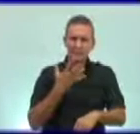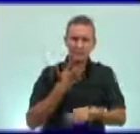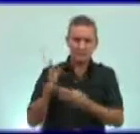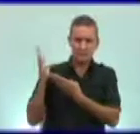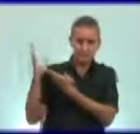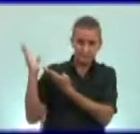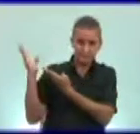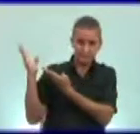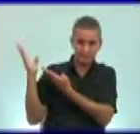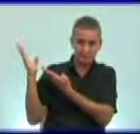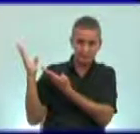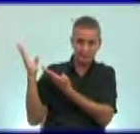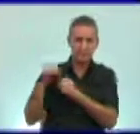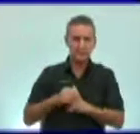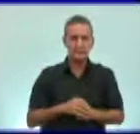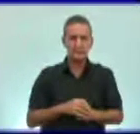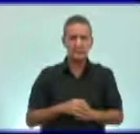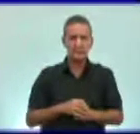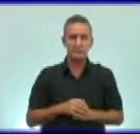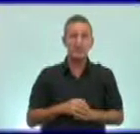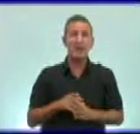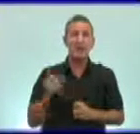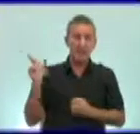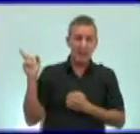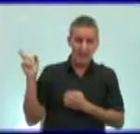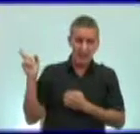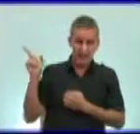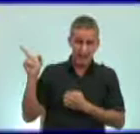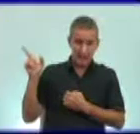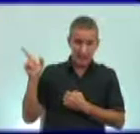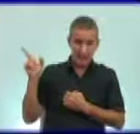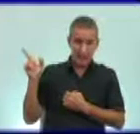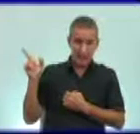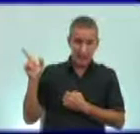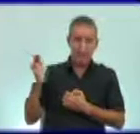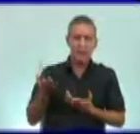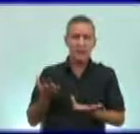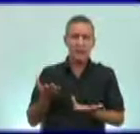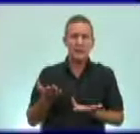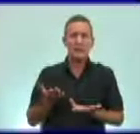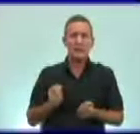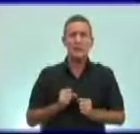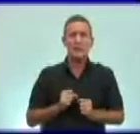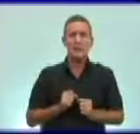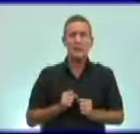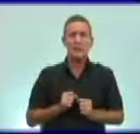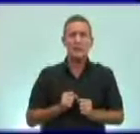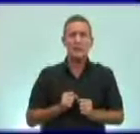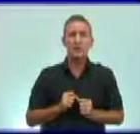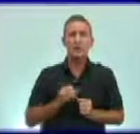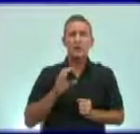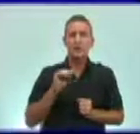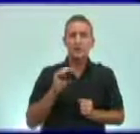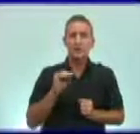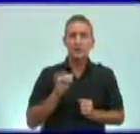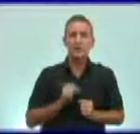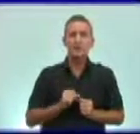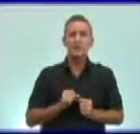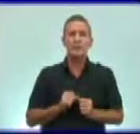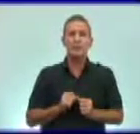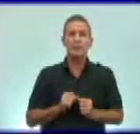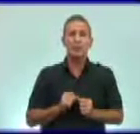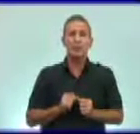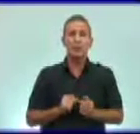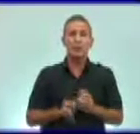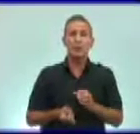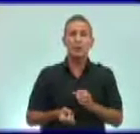que ordenara la celebración en 1883 del nacimiento de Bolívar. Y por lo tanto